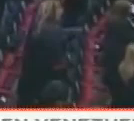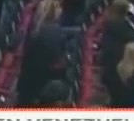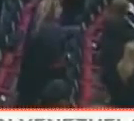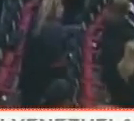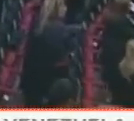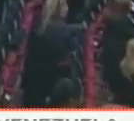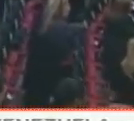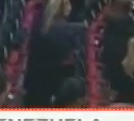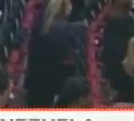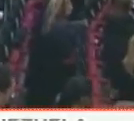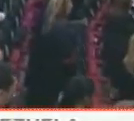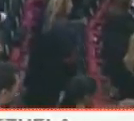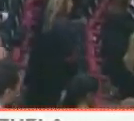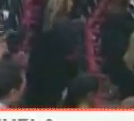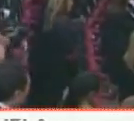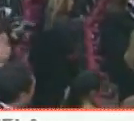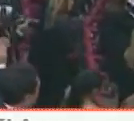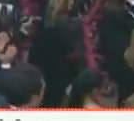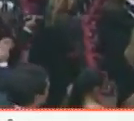Constitucional.